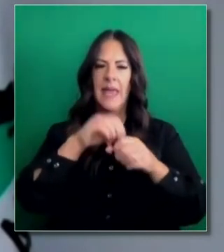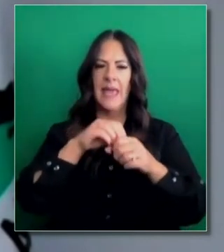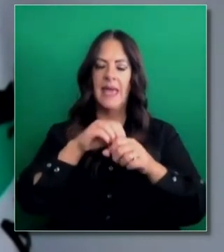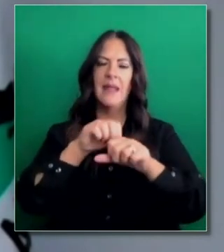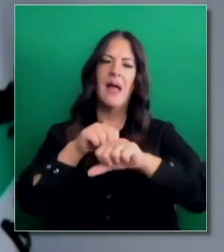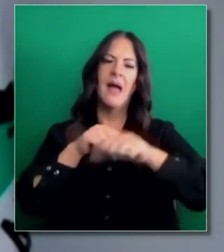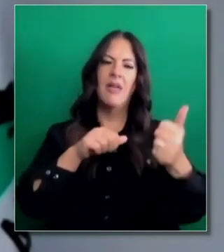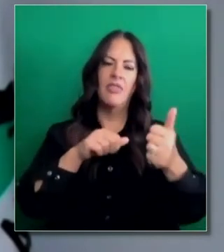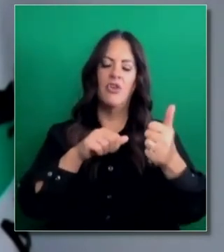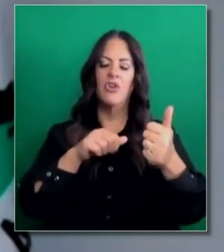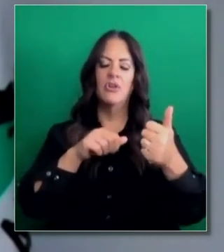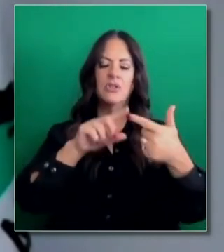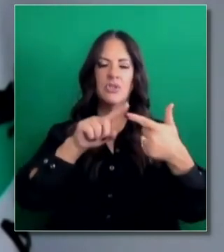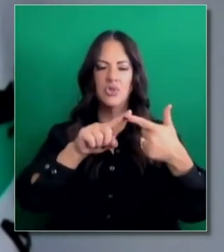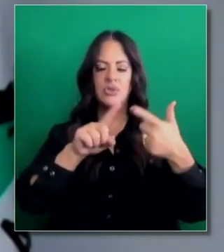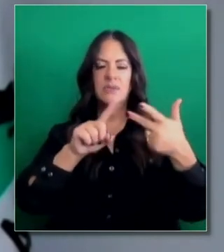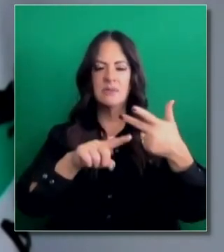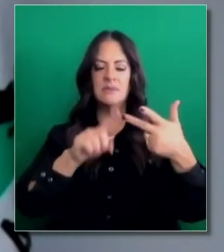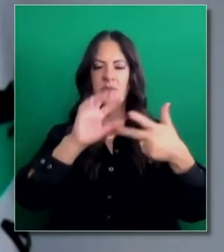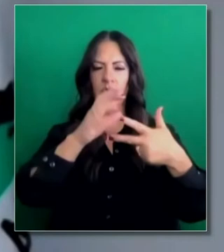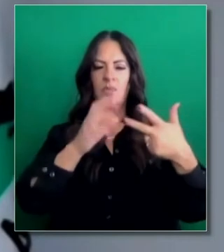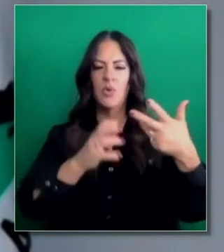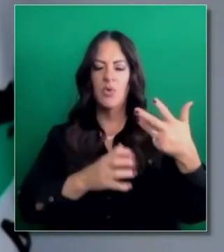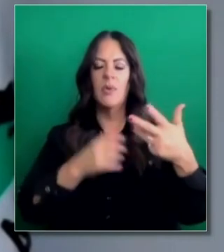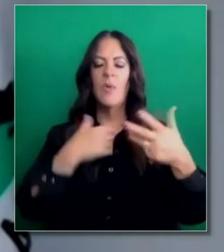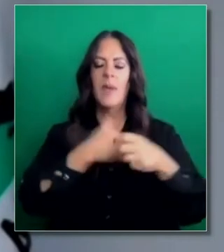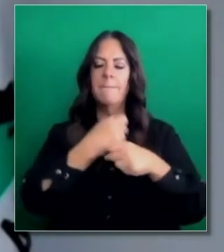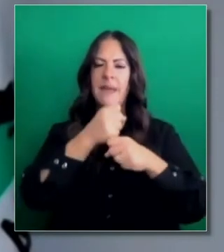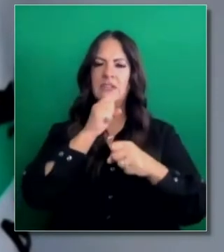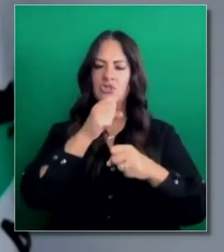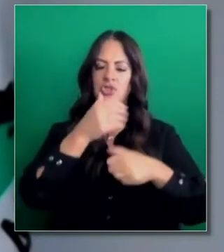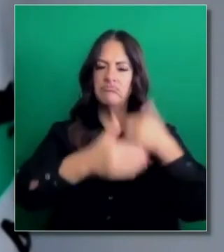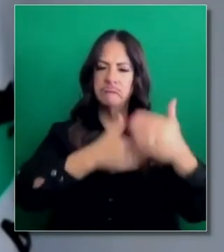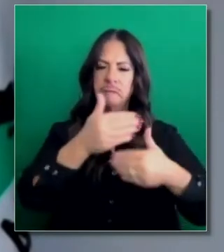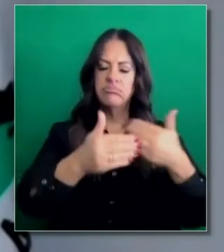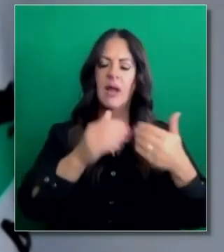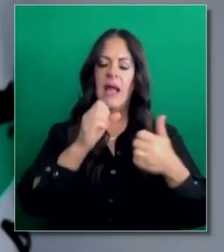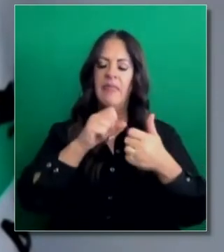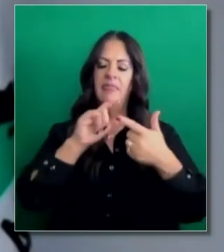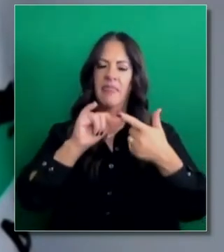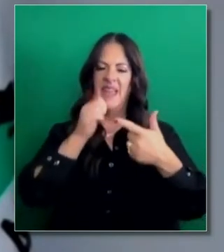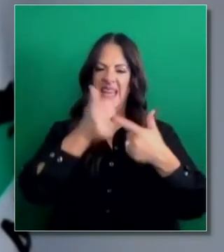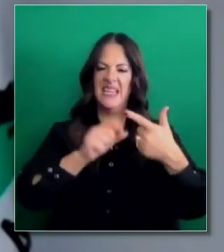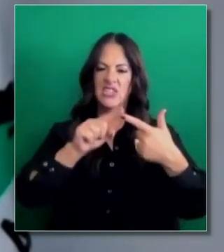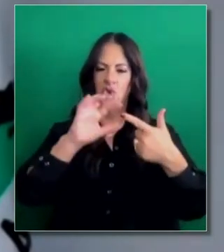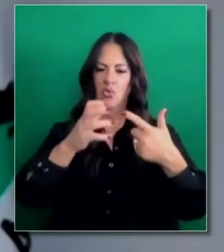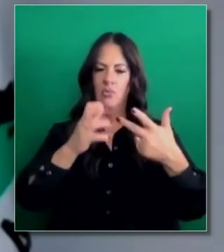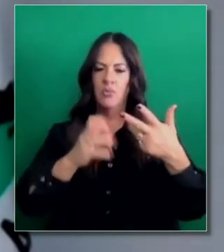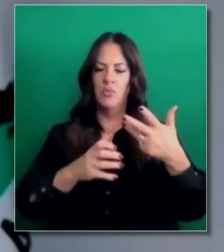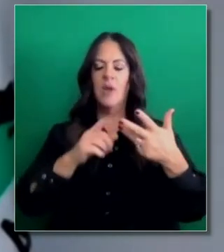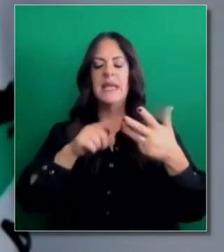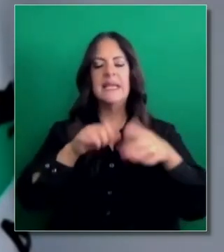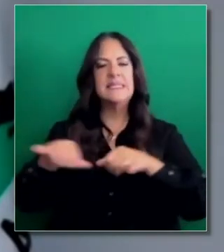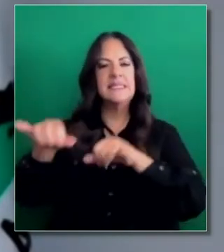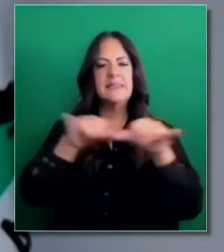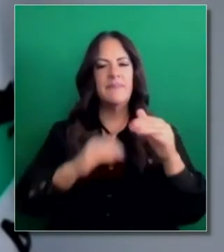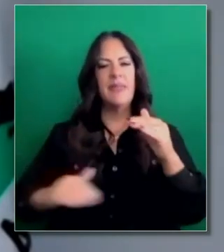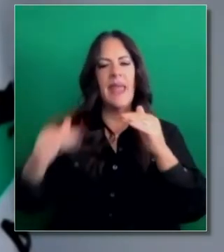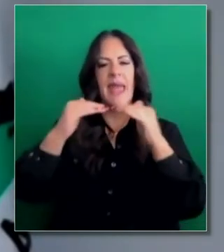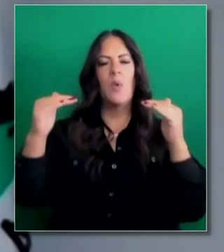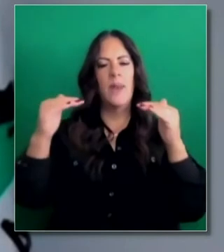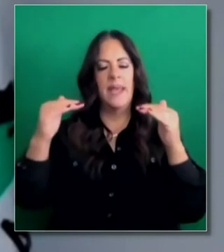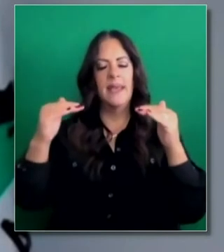mismo tiempo debemos seguir adelante a las otras fases a los otros niveles para que cada vez más californianos puedan ser